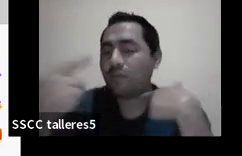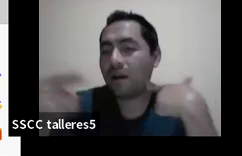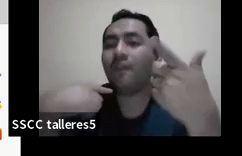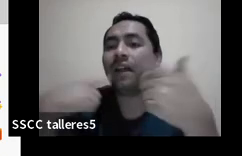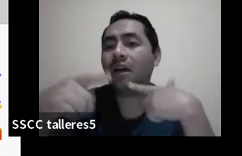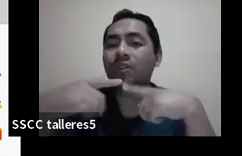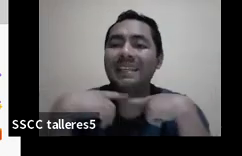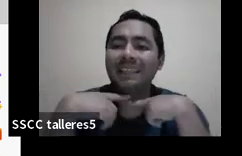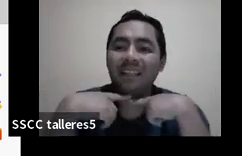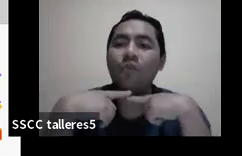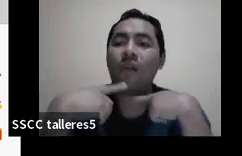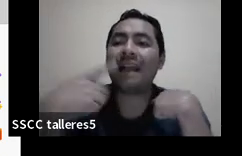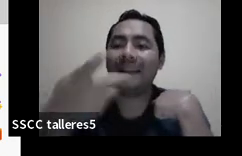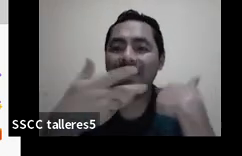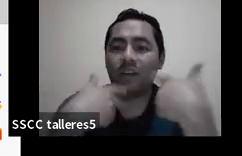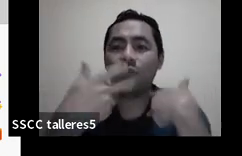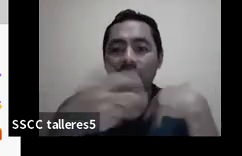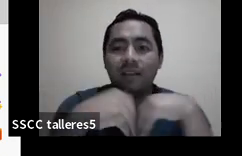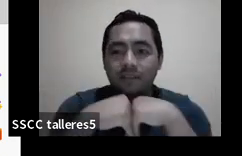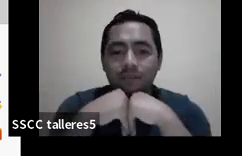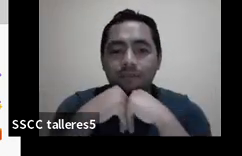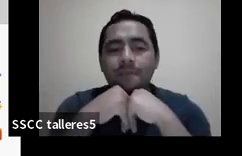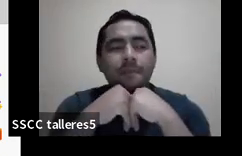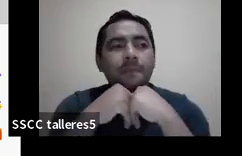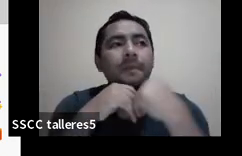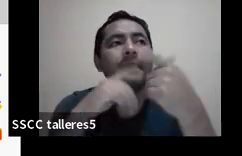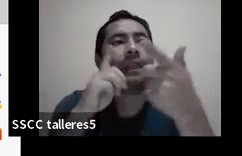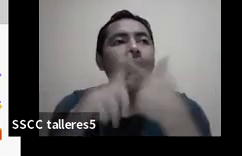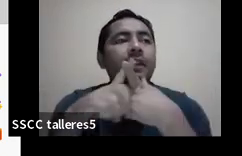fácilmente de forma hablada, o sea, ya tiene un canal de comunicación,